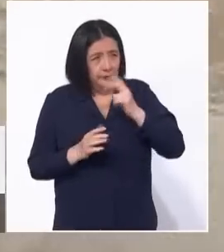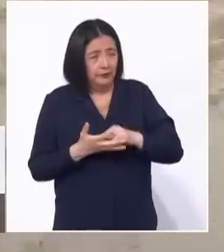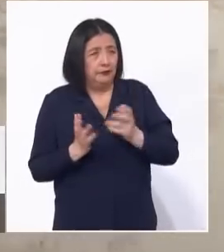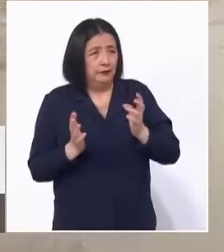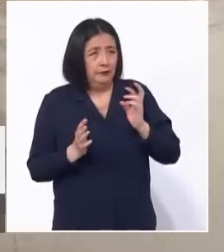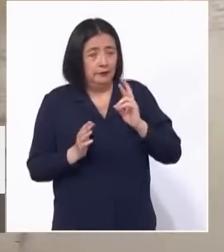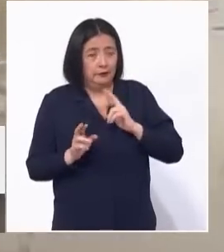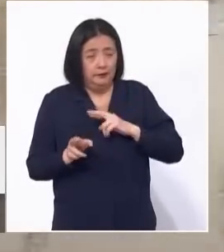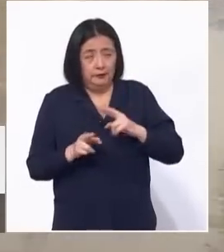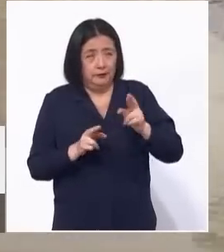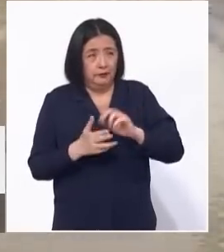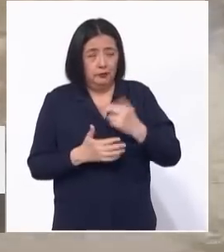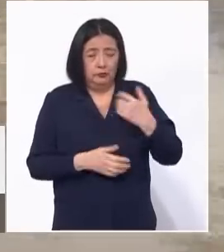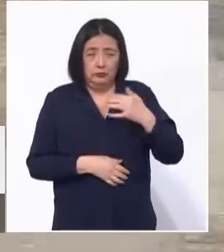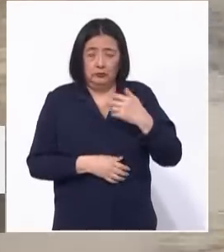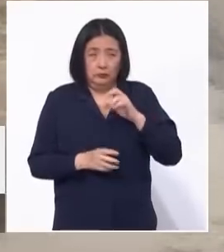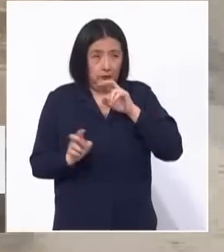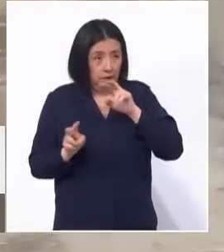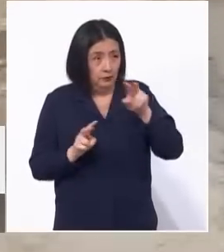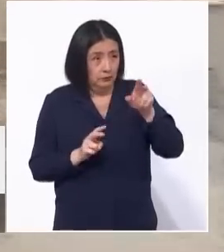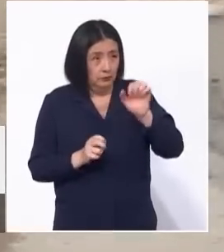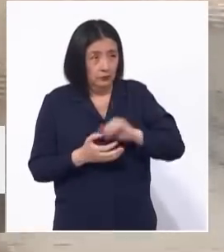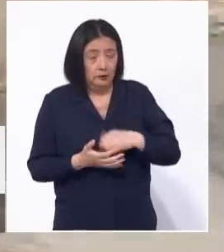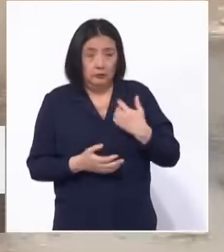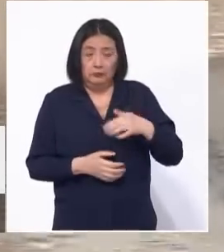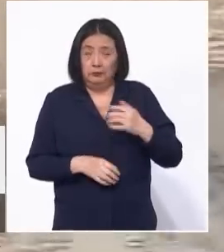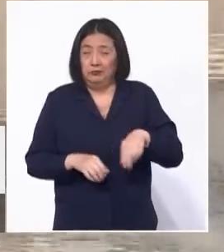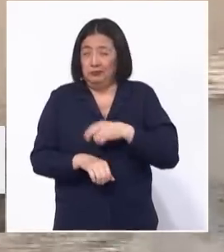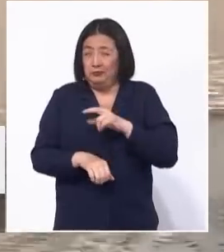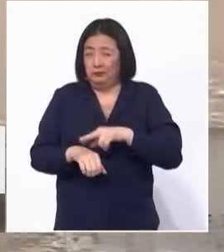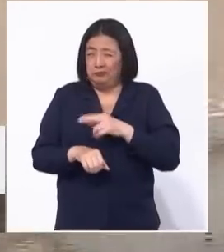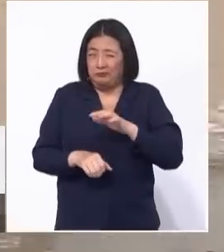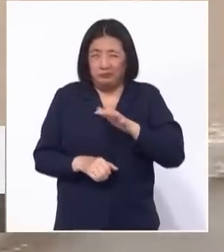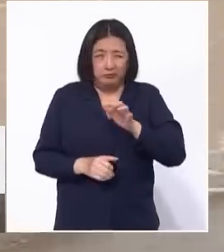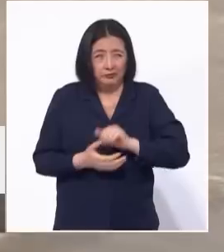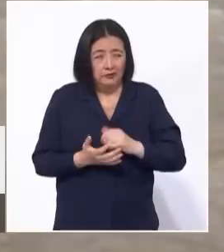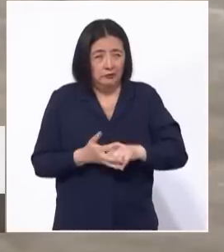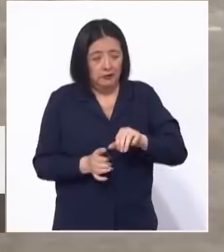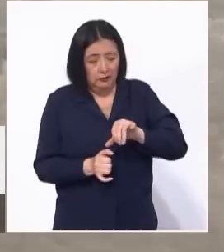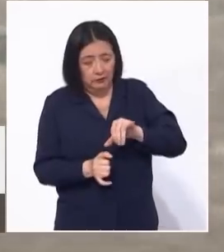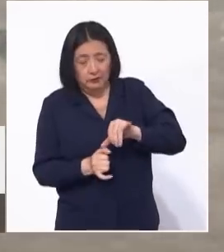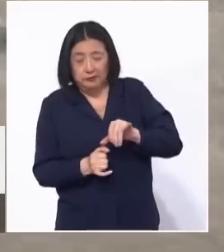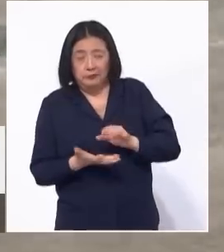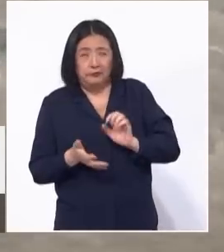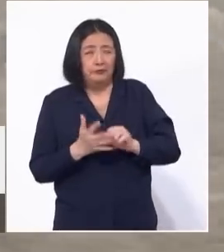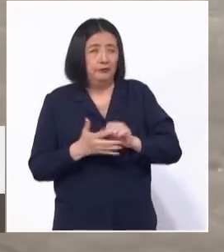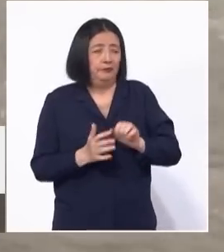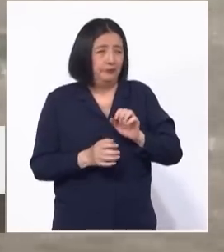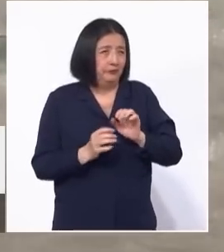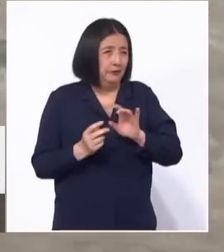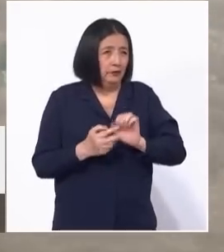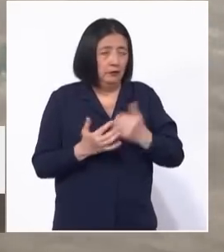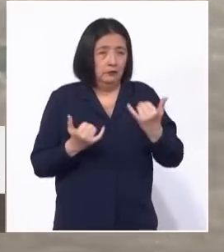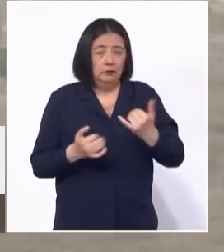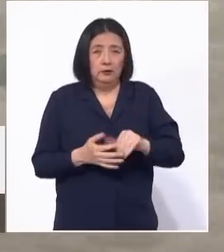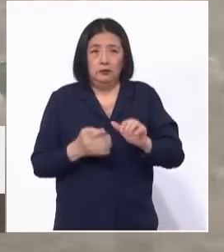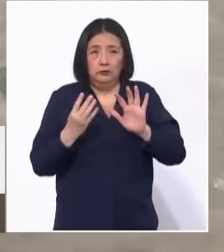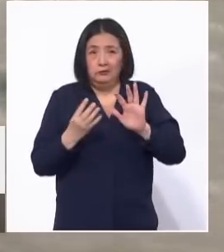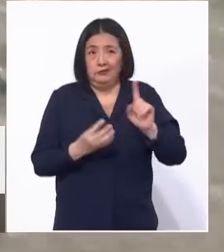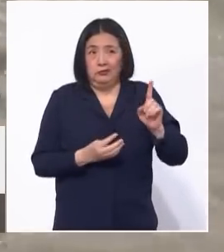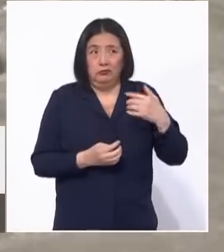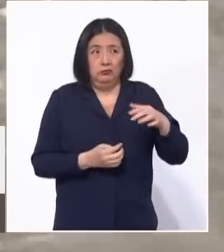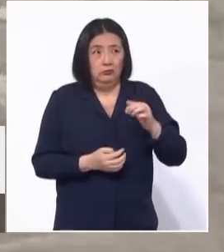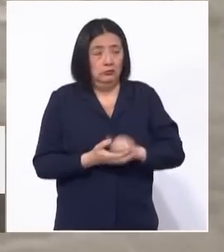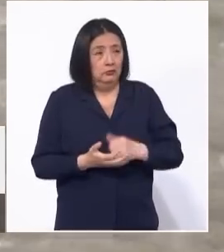río, impresionante en realidad, para que se den cuenta, el caudal normal suele ser de 7 metros cúbicos por segundo, ahorita estamos en más de 91